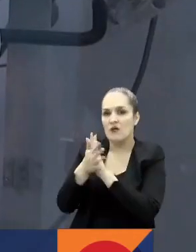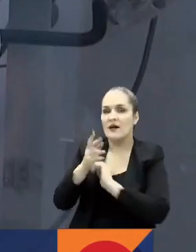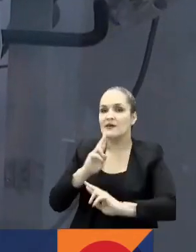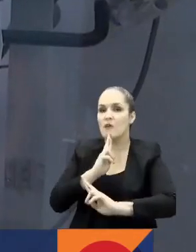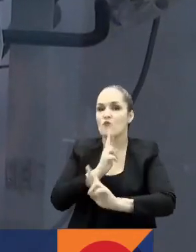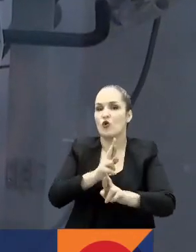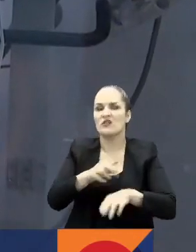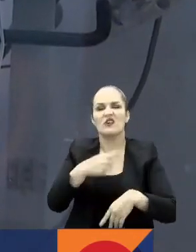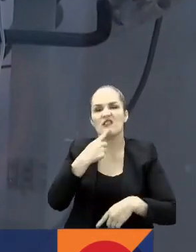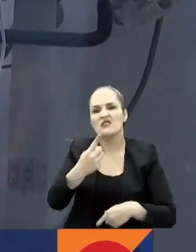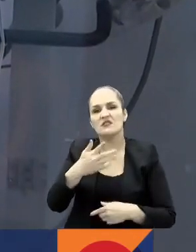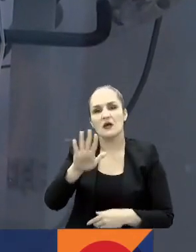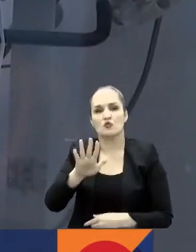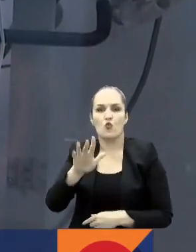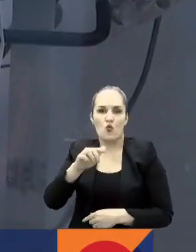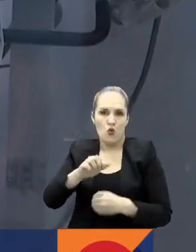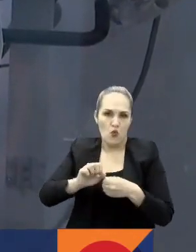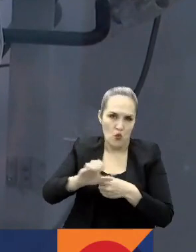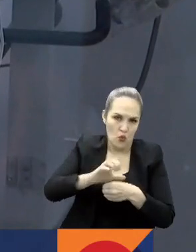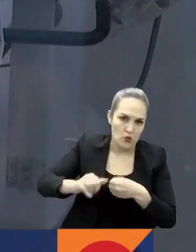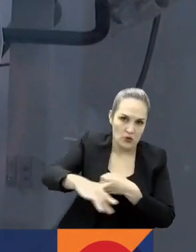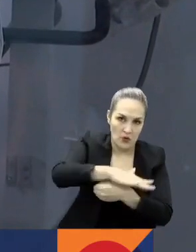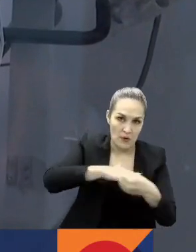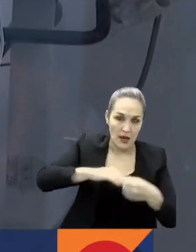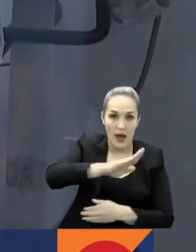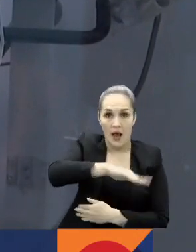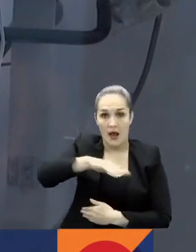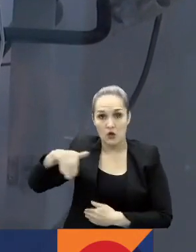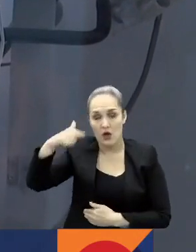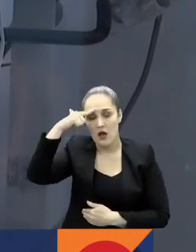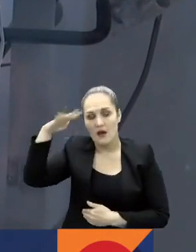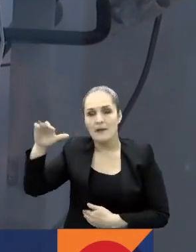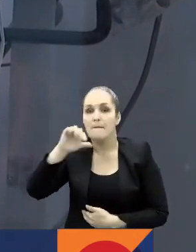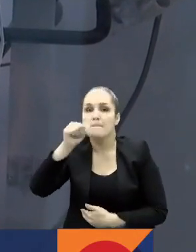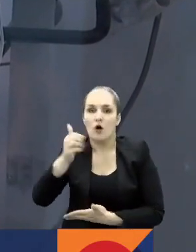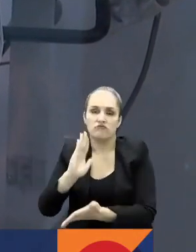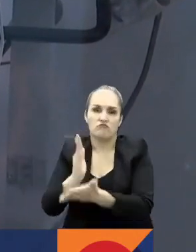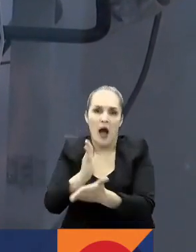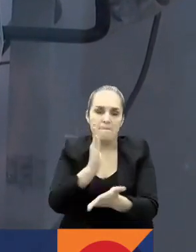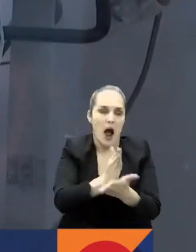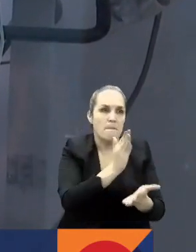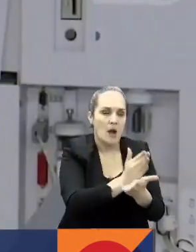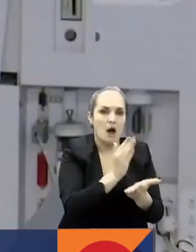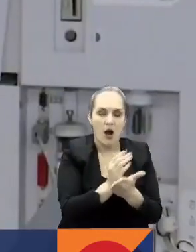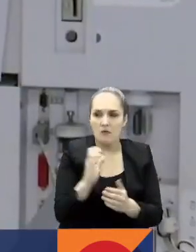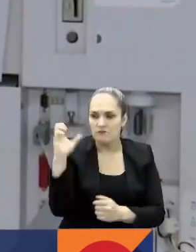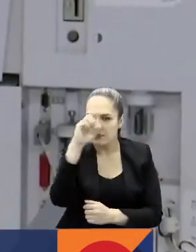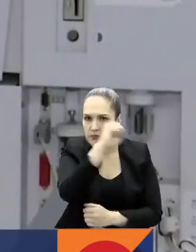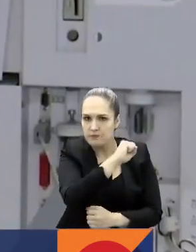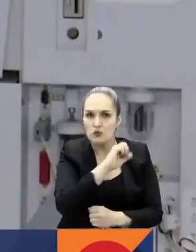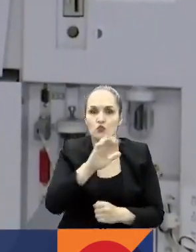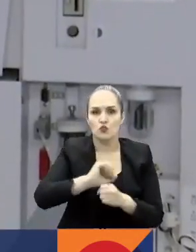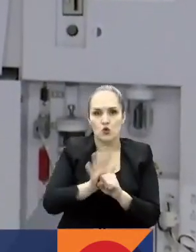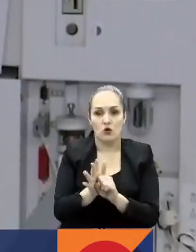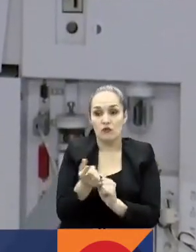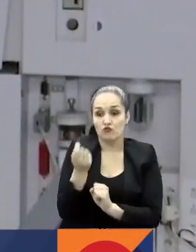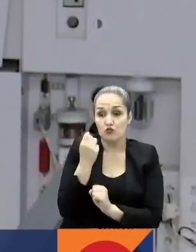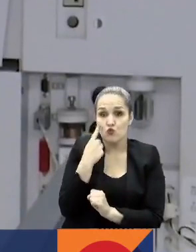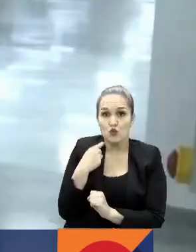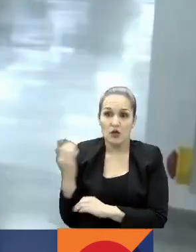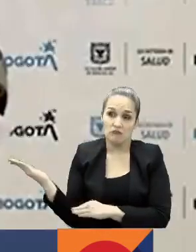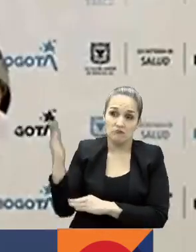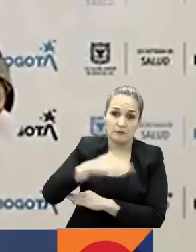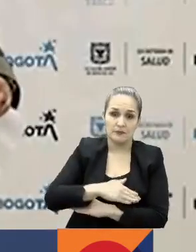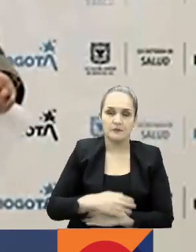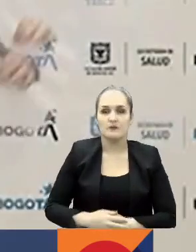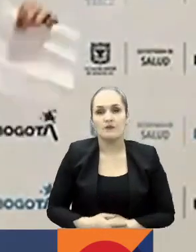Antioquia y Cartagena son los lugares del país con mayor número de casos nuevos reportados en las últimas 24 horas.